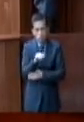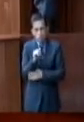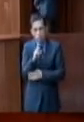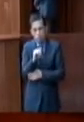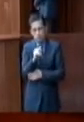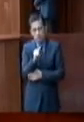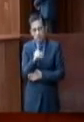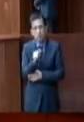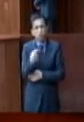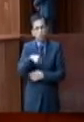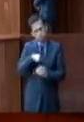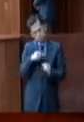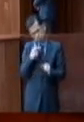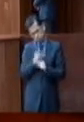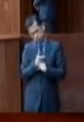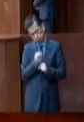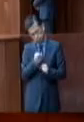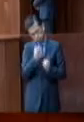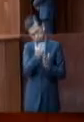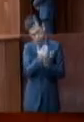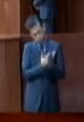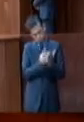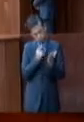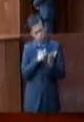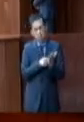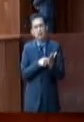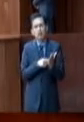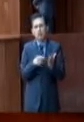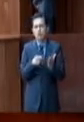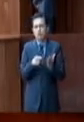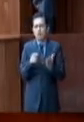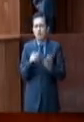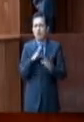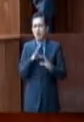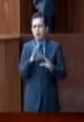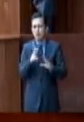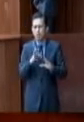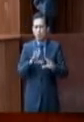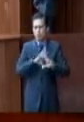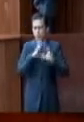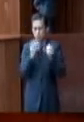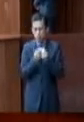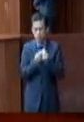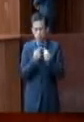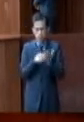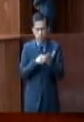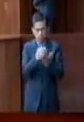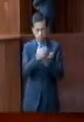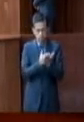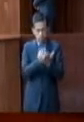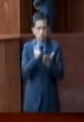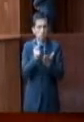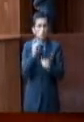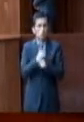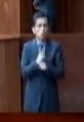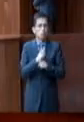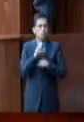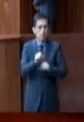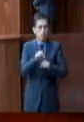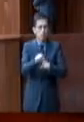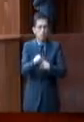advertimos que si bien es cierto en su mayoría el lo que establece son logros sindicales